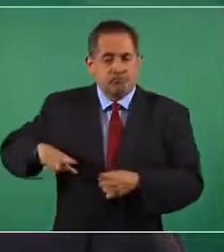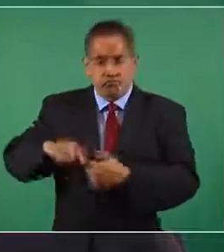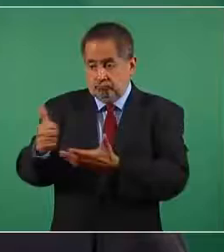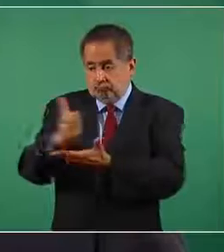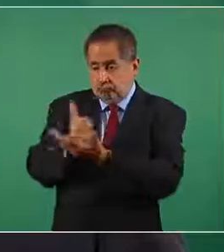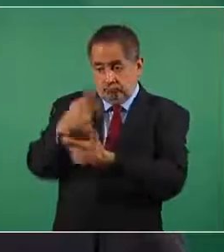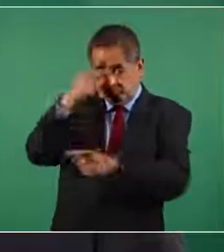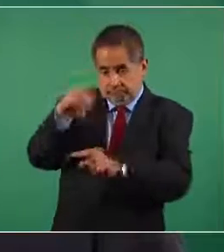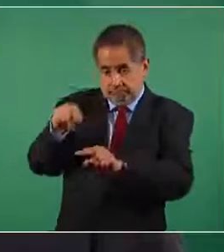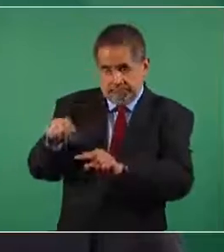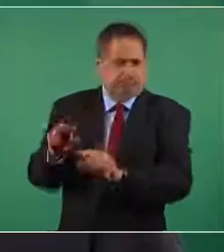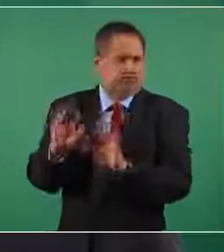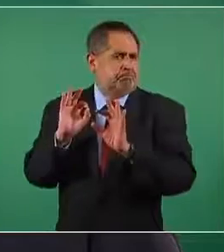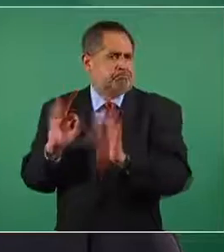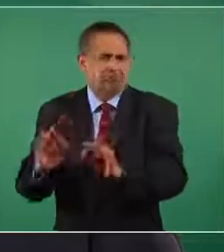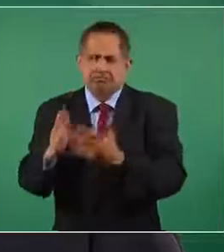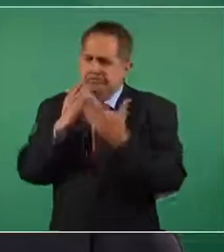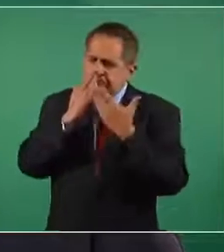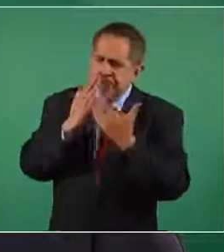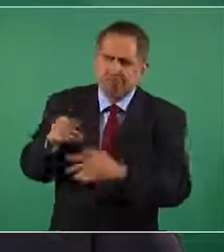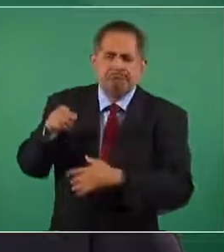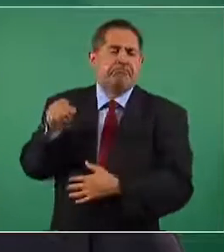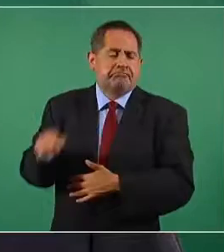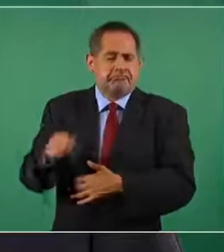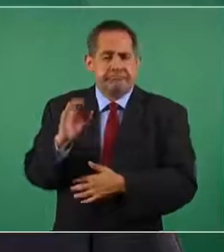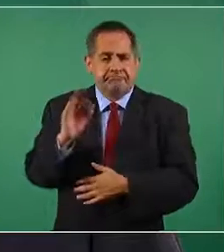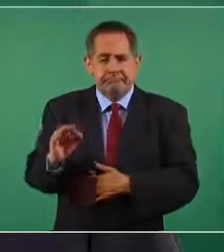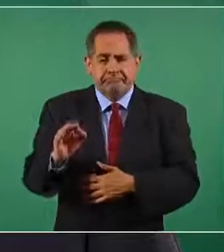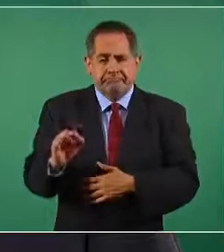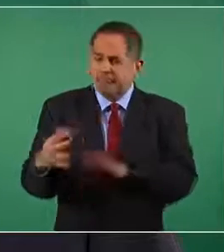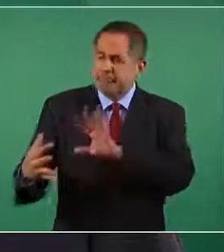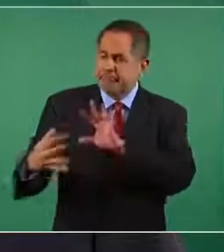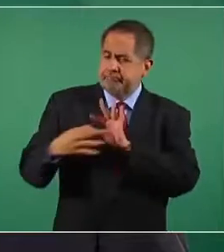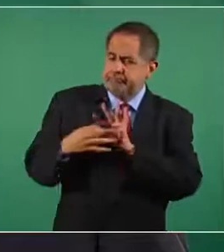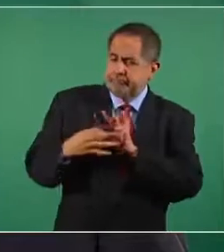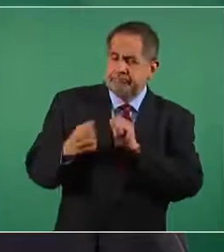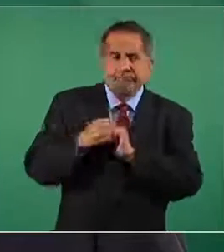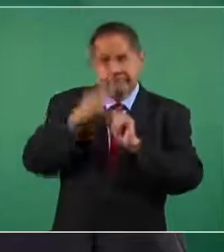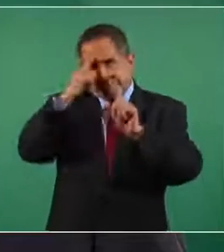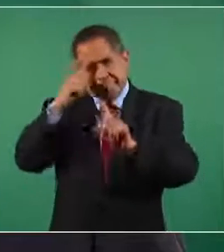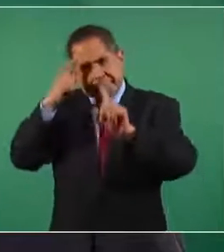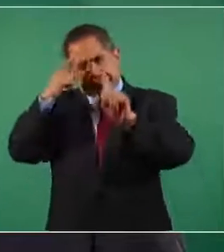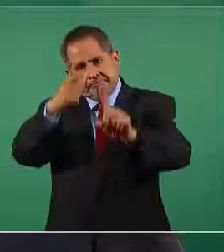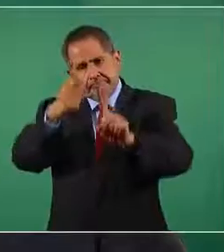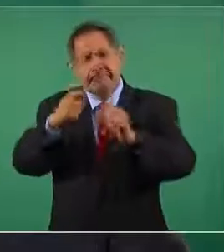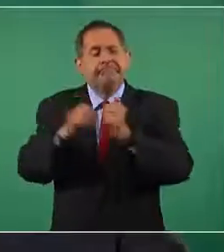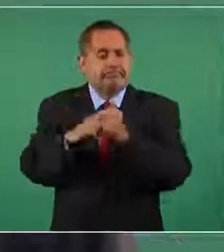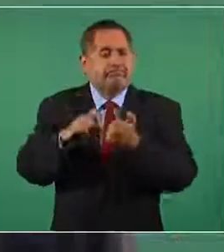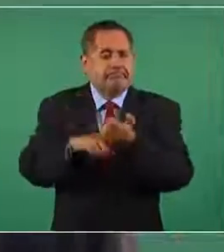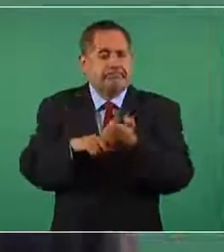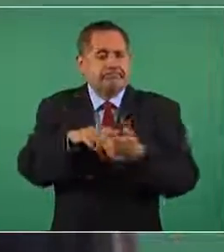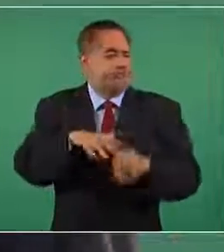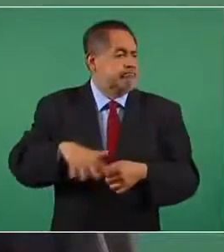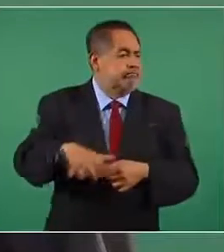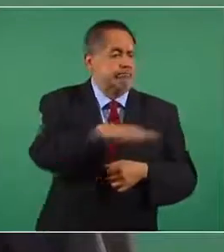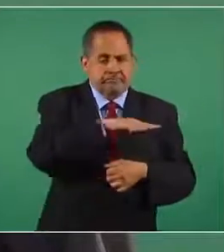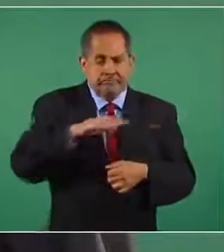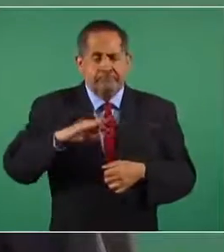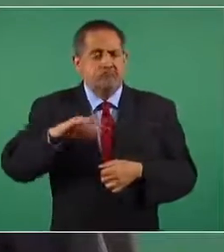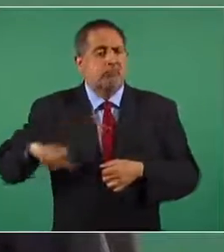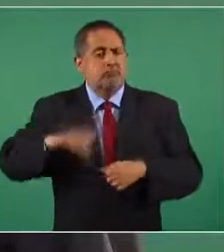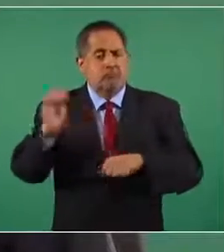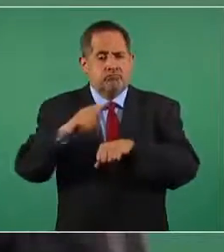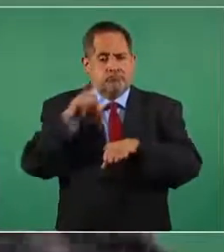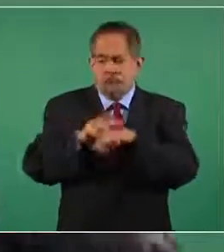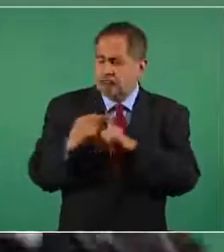muy bueno y es acorde con lo que lleva a cabo el sector salud del